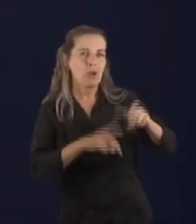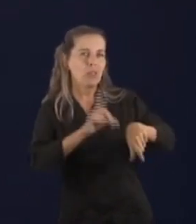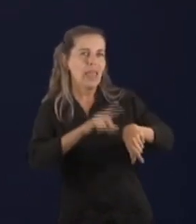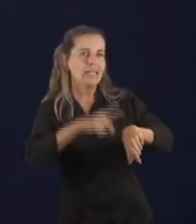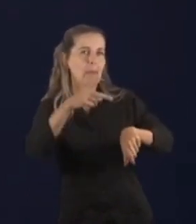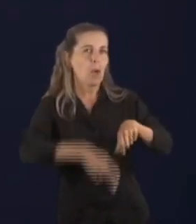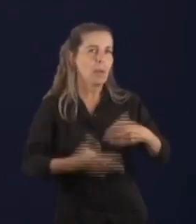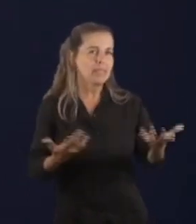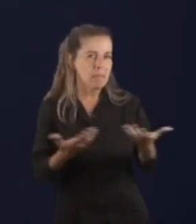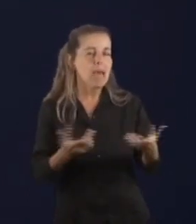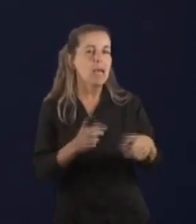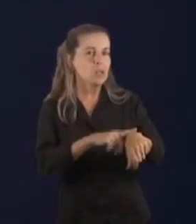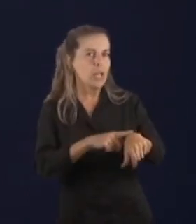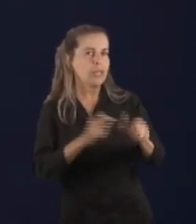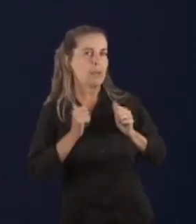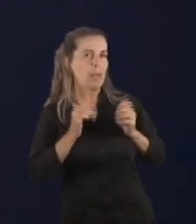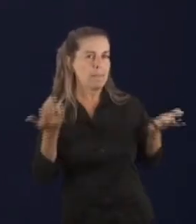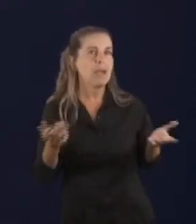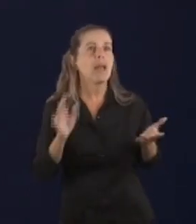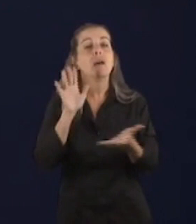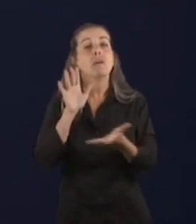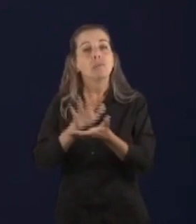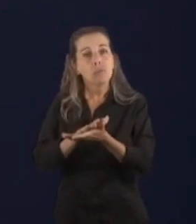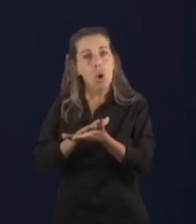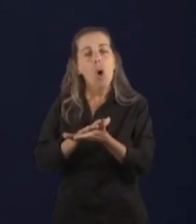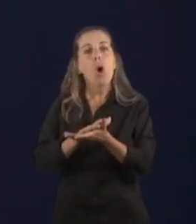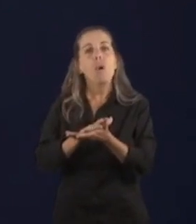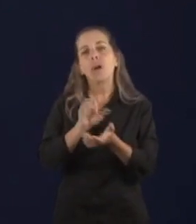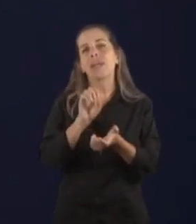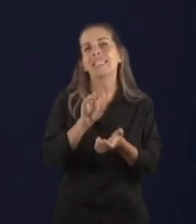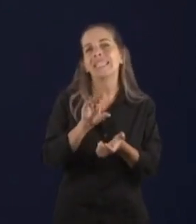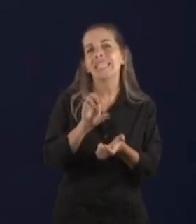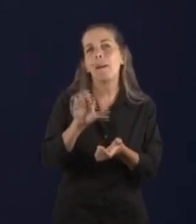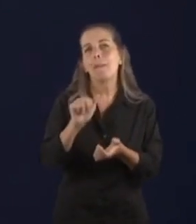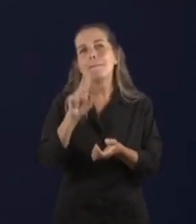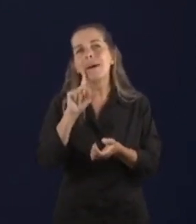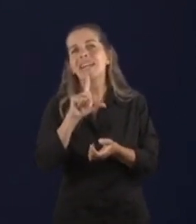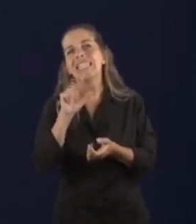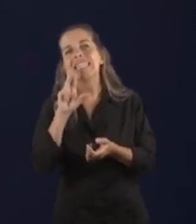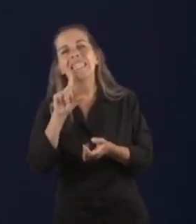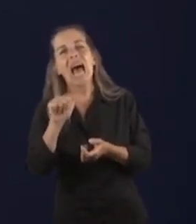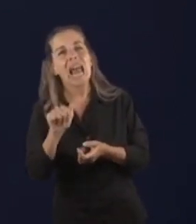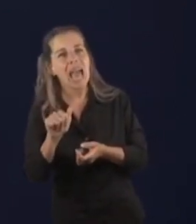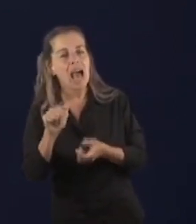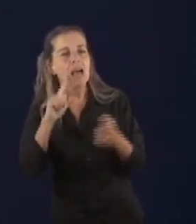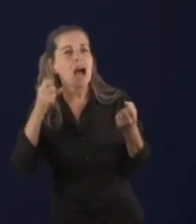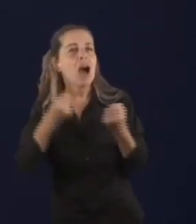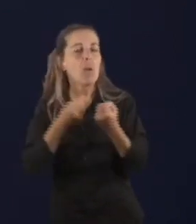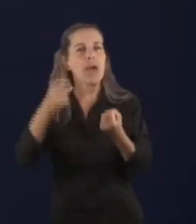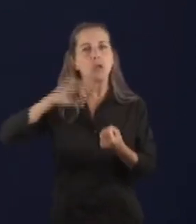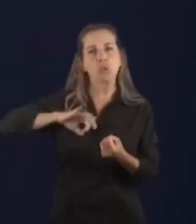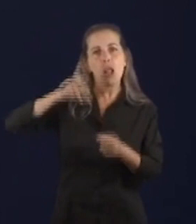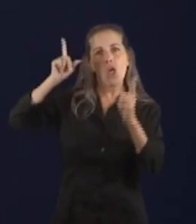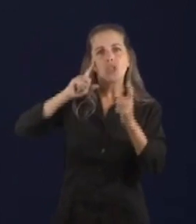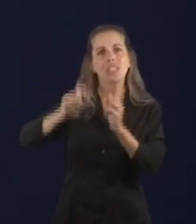mencionas y con respecto a la paritaria lo que se denomina paritaria popularmente paritaria docente lo